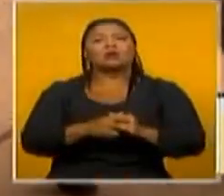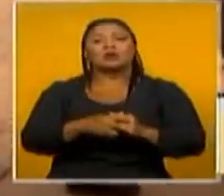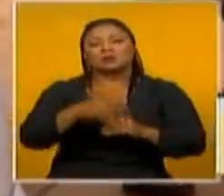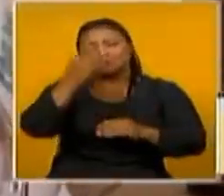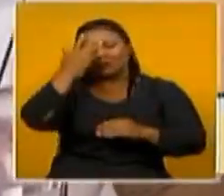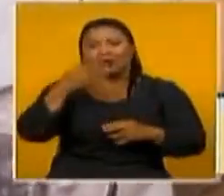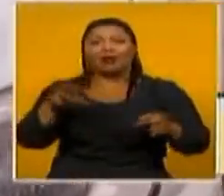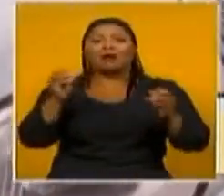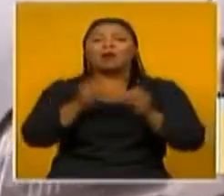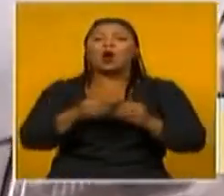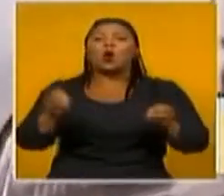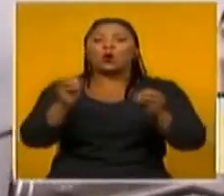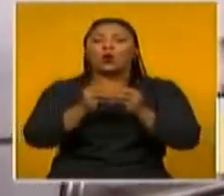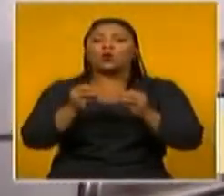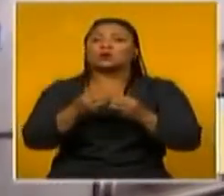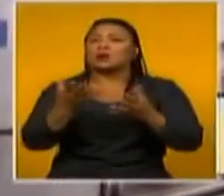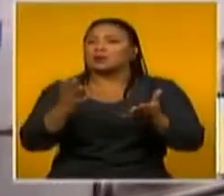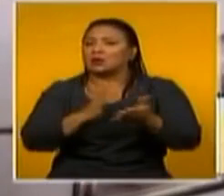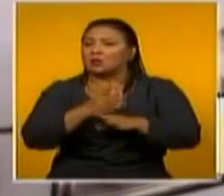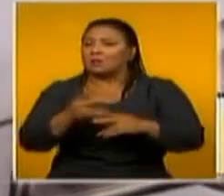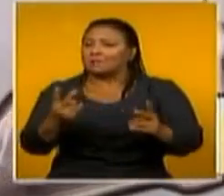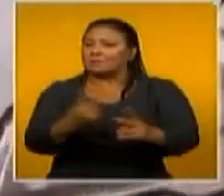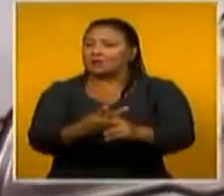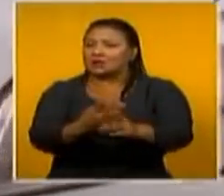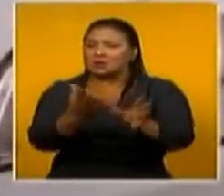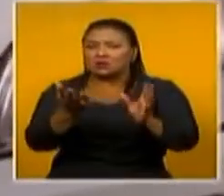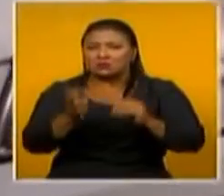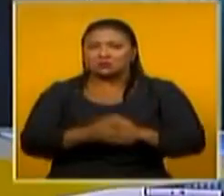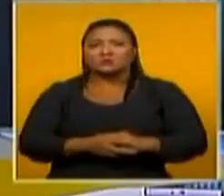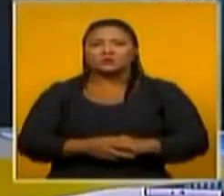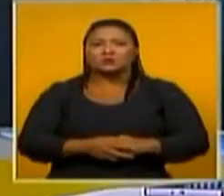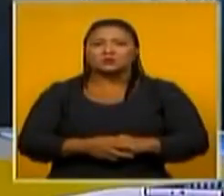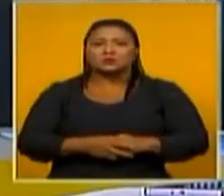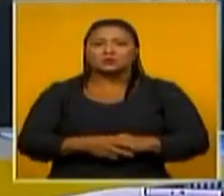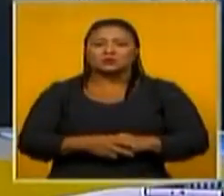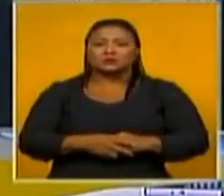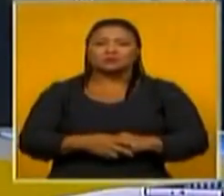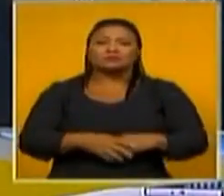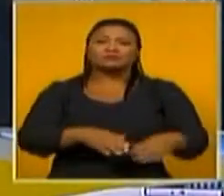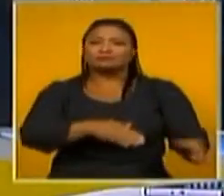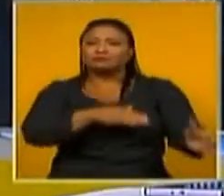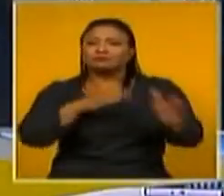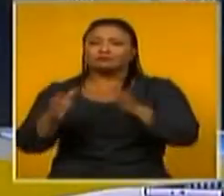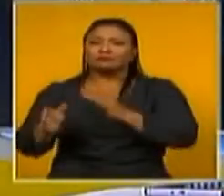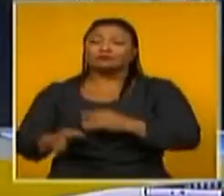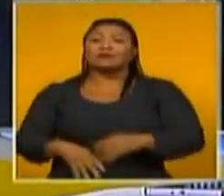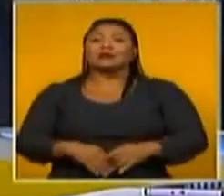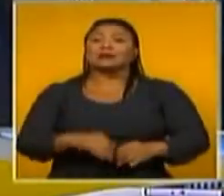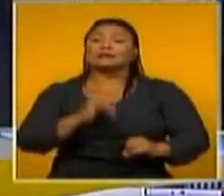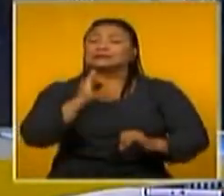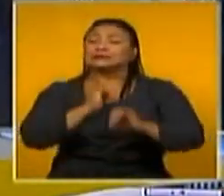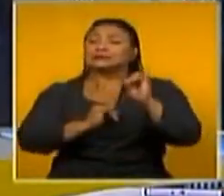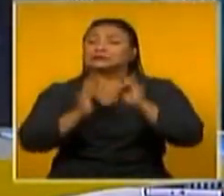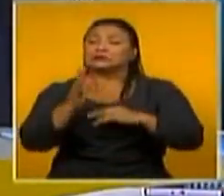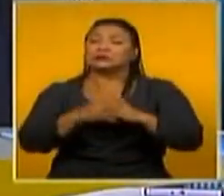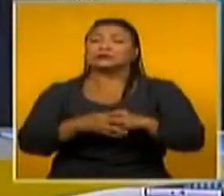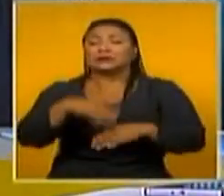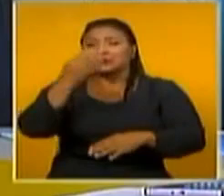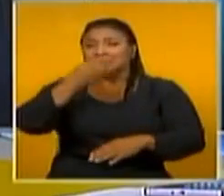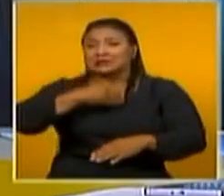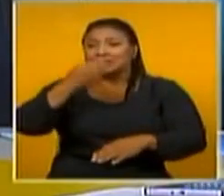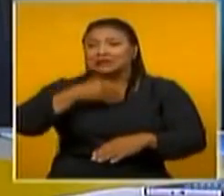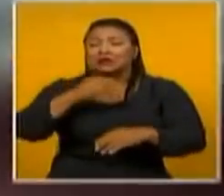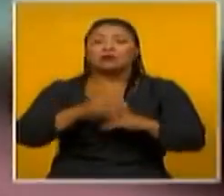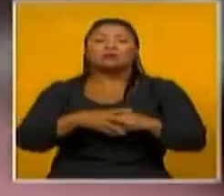viralicen casos como estos. Javier Bustamante, Noticiero 1. La señorita patronato de Ambato, Denise Albán,